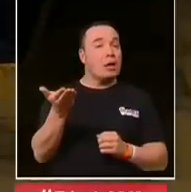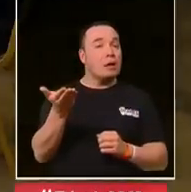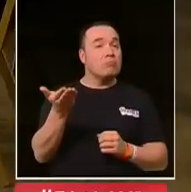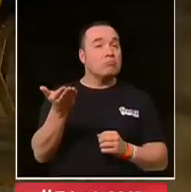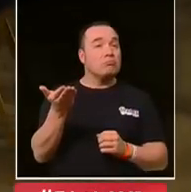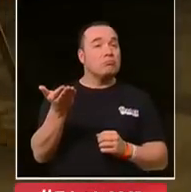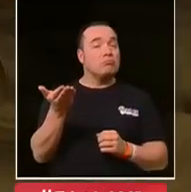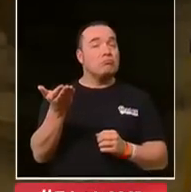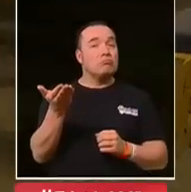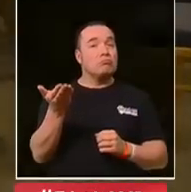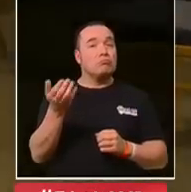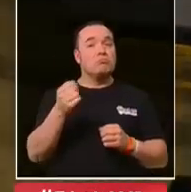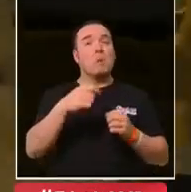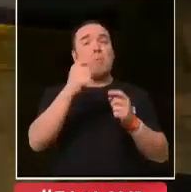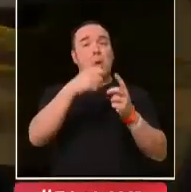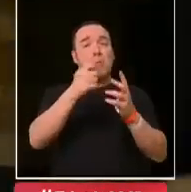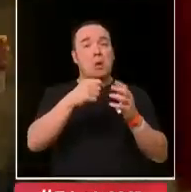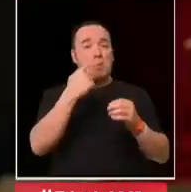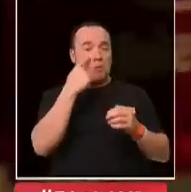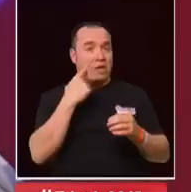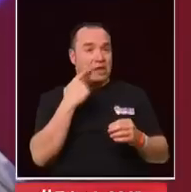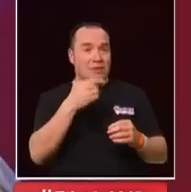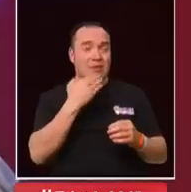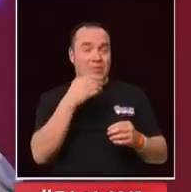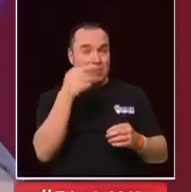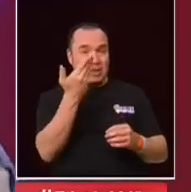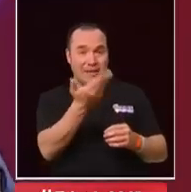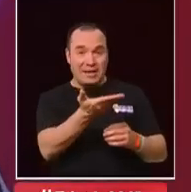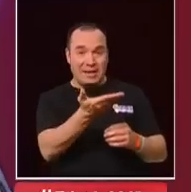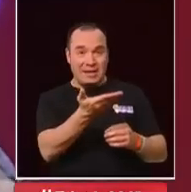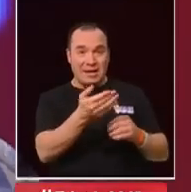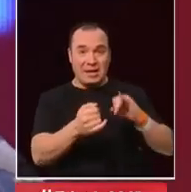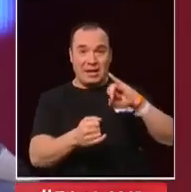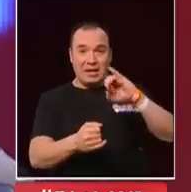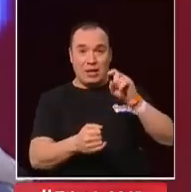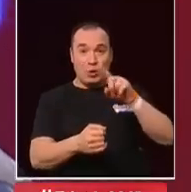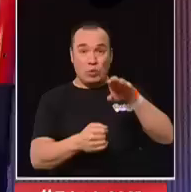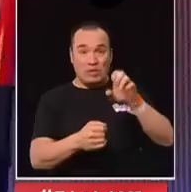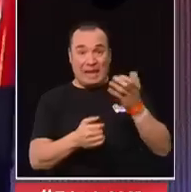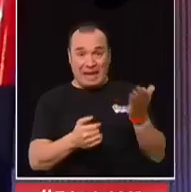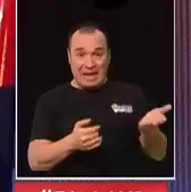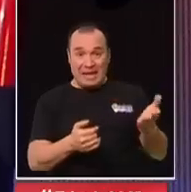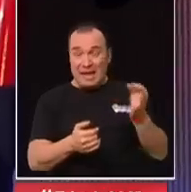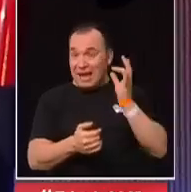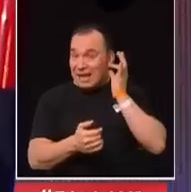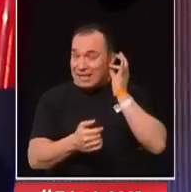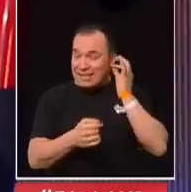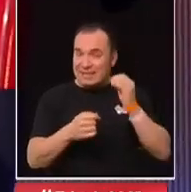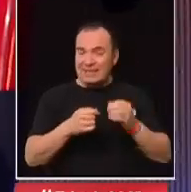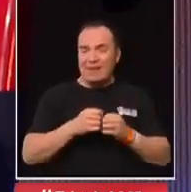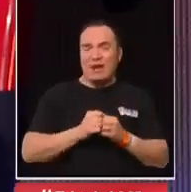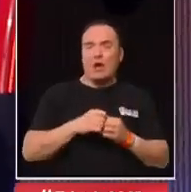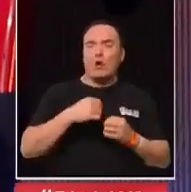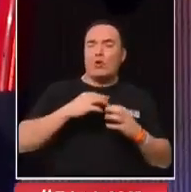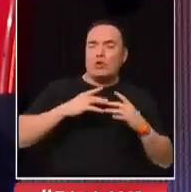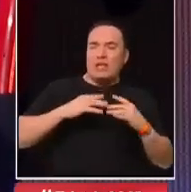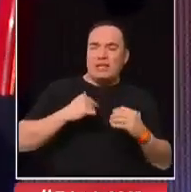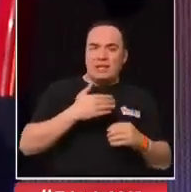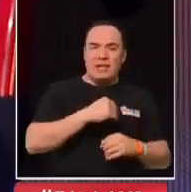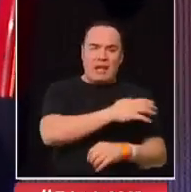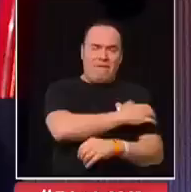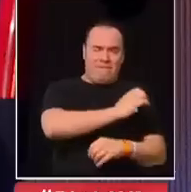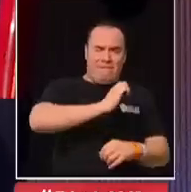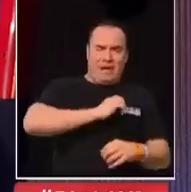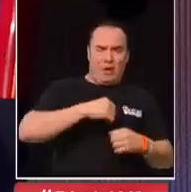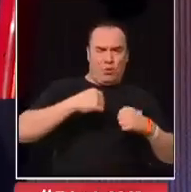viendo el ánimo de la José, viendo la fe que ella nos inyectaba siempre, y muchas veces era ella la